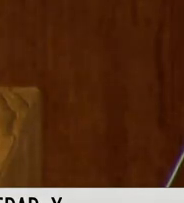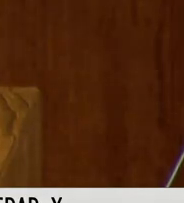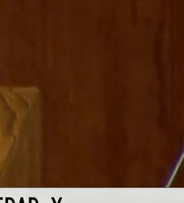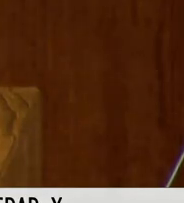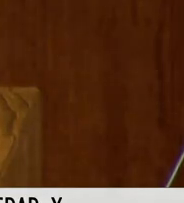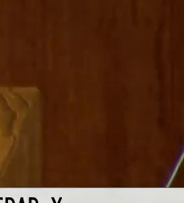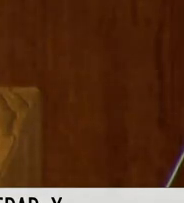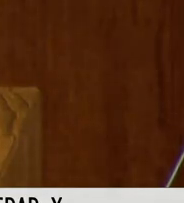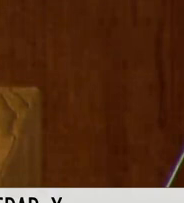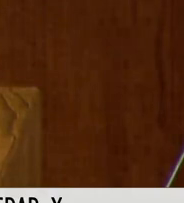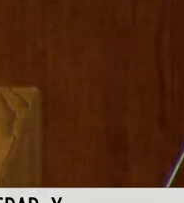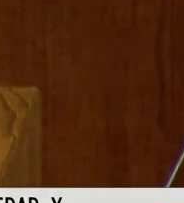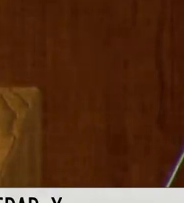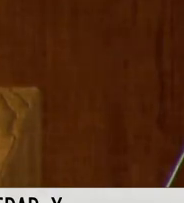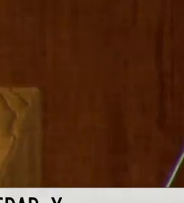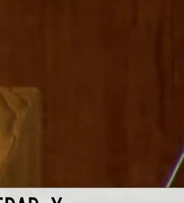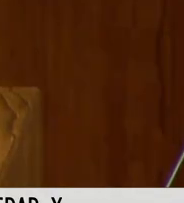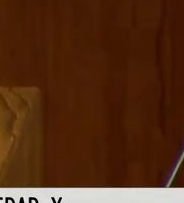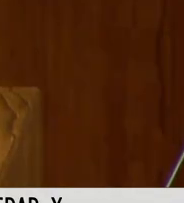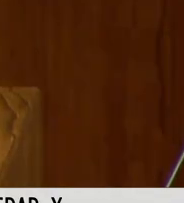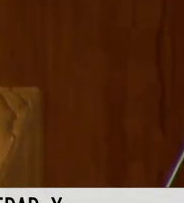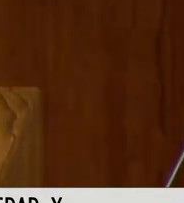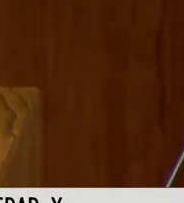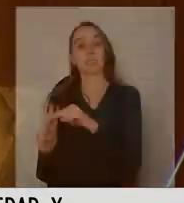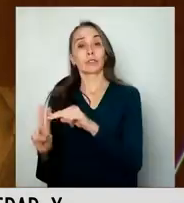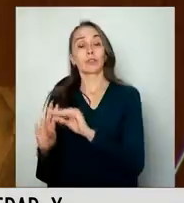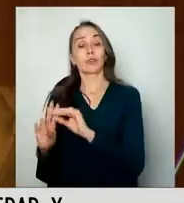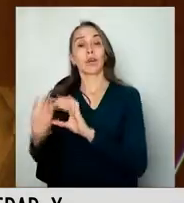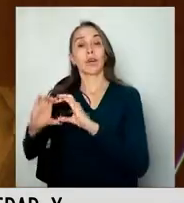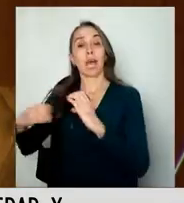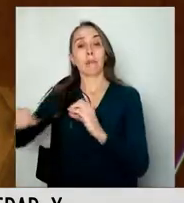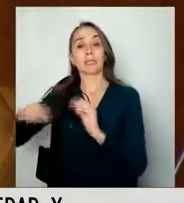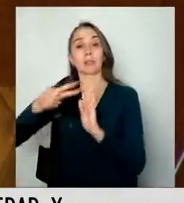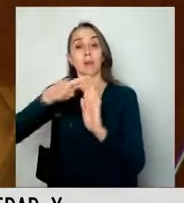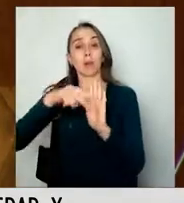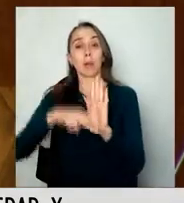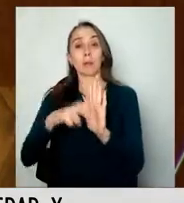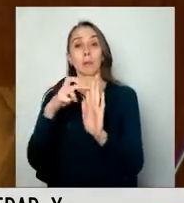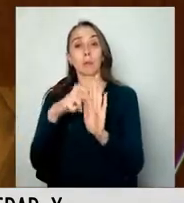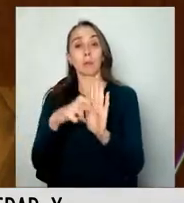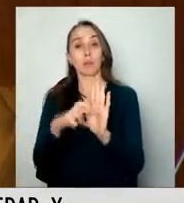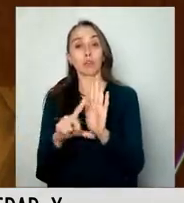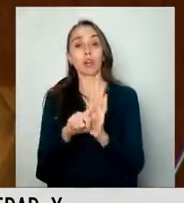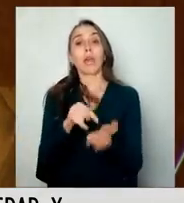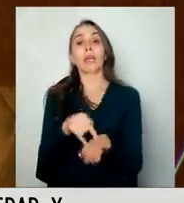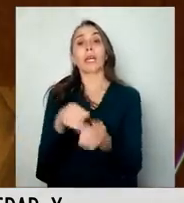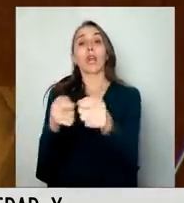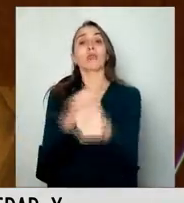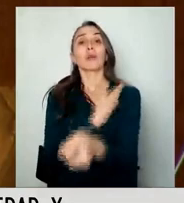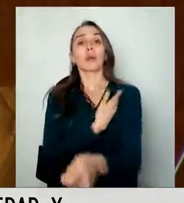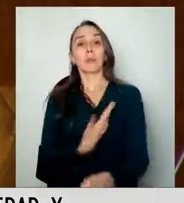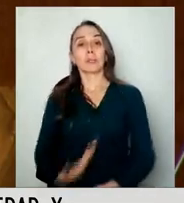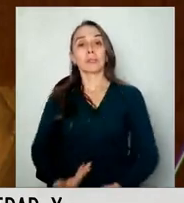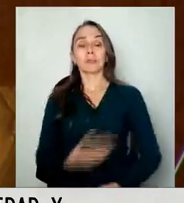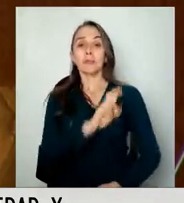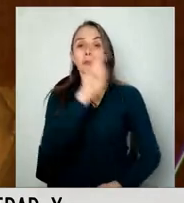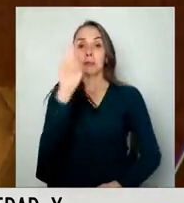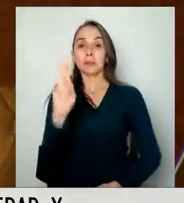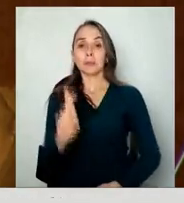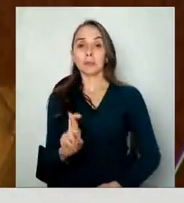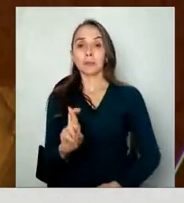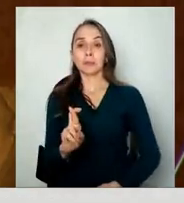alcance de las modificaciones introducidas por el senado al proyecto de ley originado en mensaje de su excelencia el presidente de la república